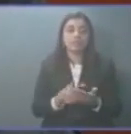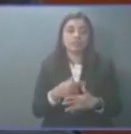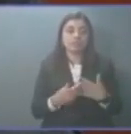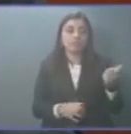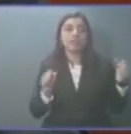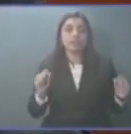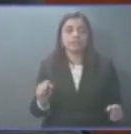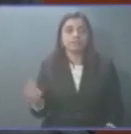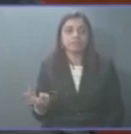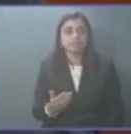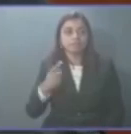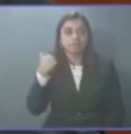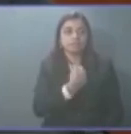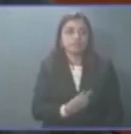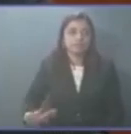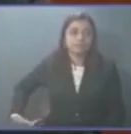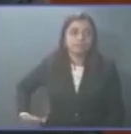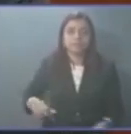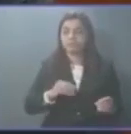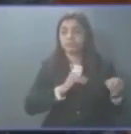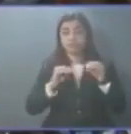cosas. Piénselo, presidente, y sanciónelo.